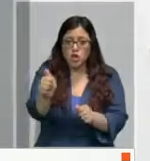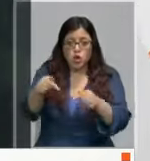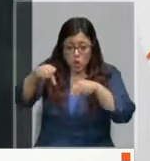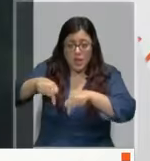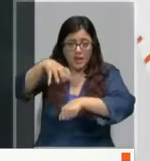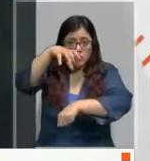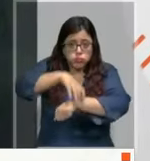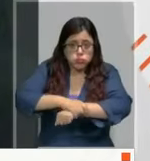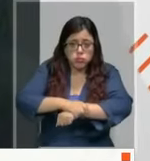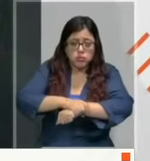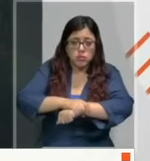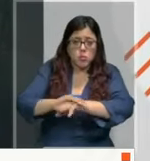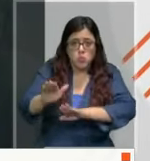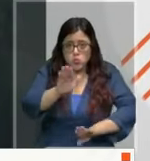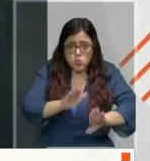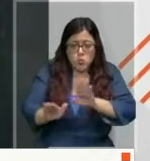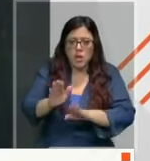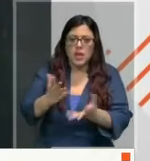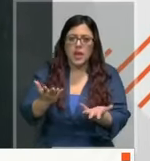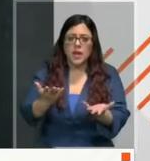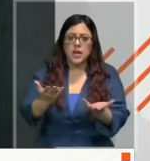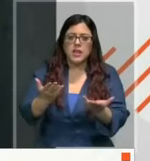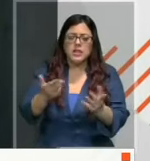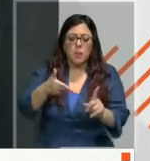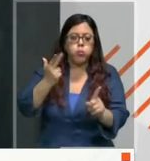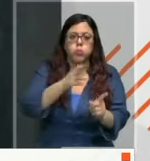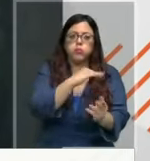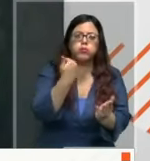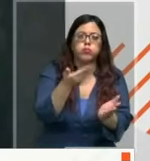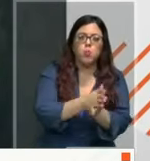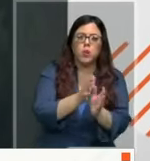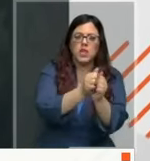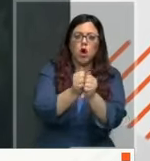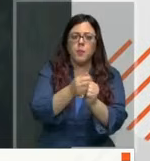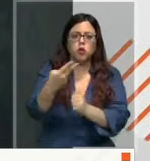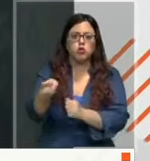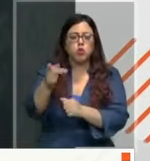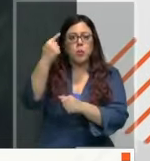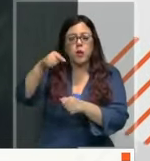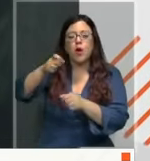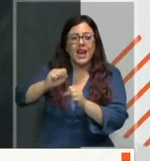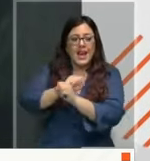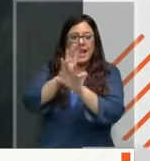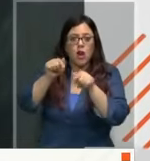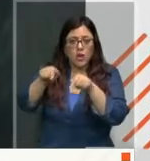prisión preventiva, asesinaron a uno de sus colegas. Lo que sí es claro es que usaban